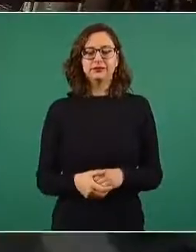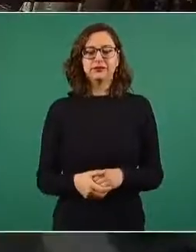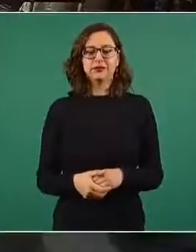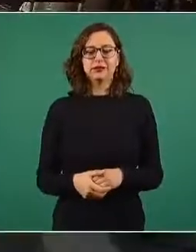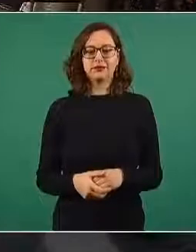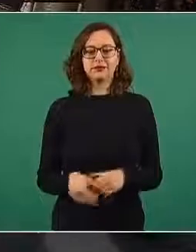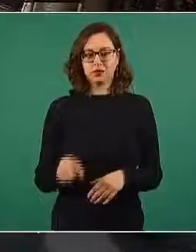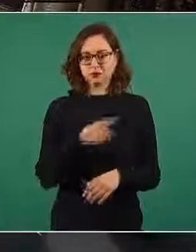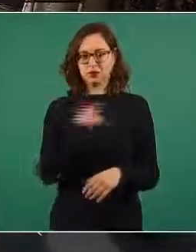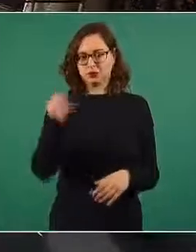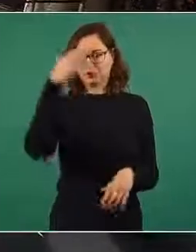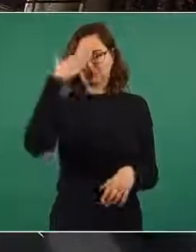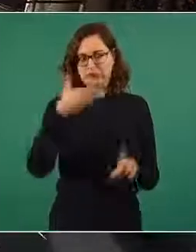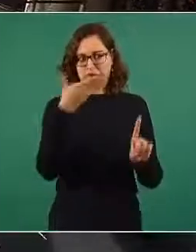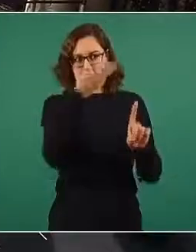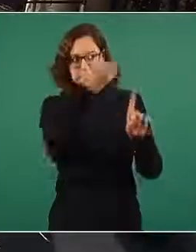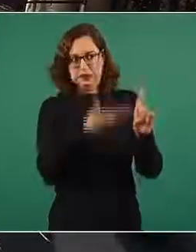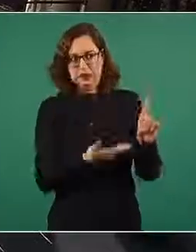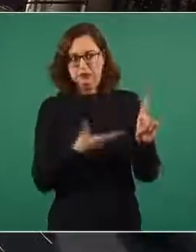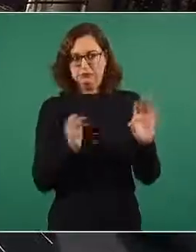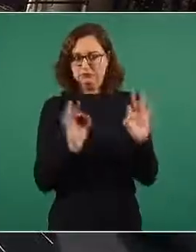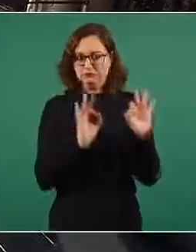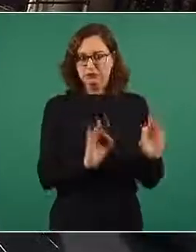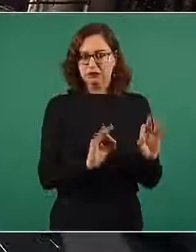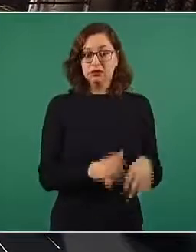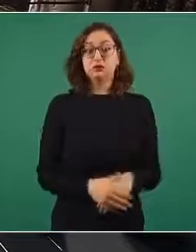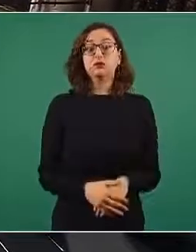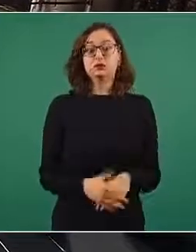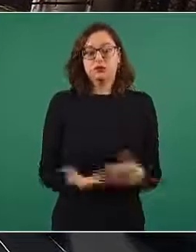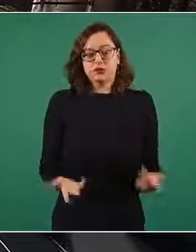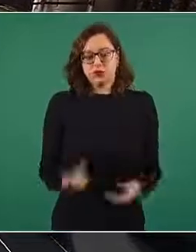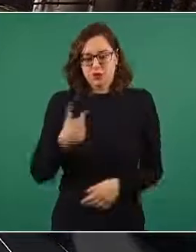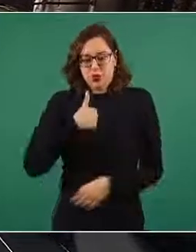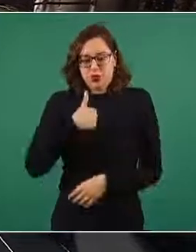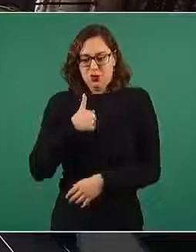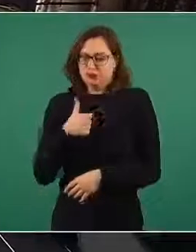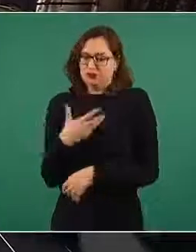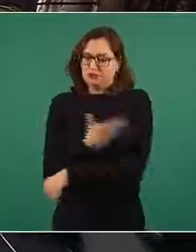qué significó. Yo soy maderista.